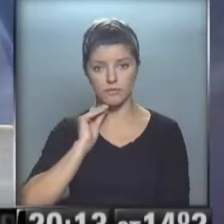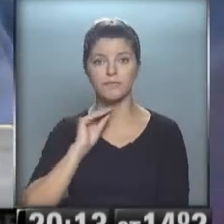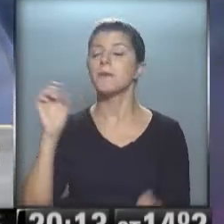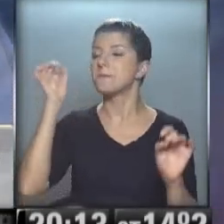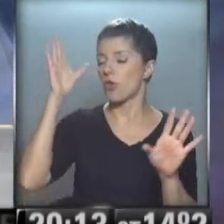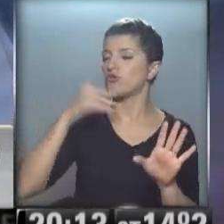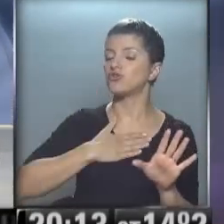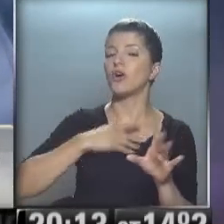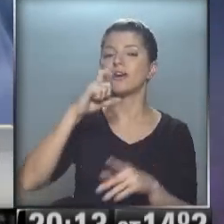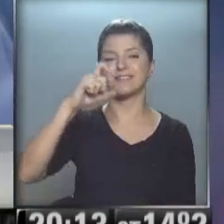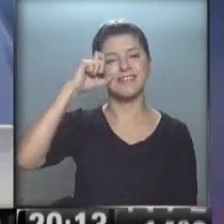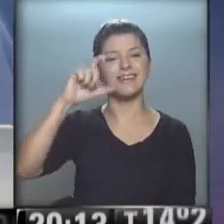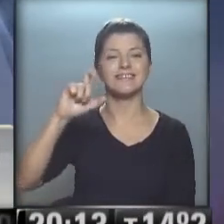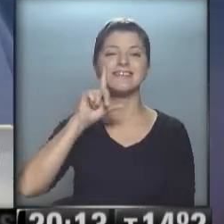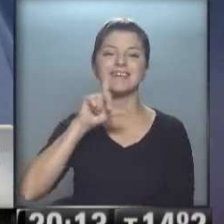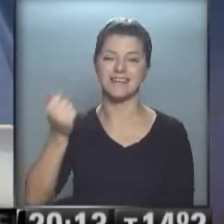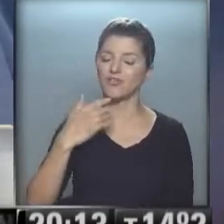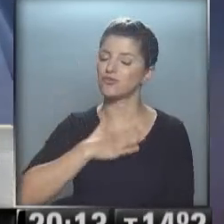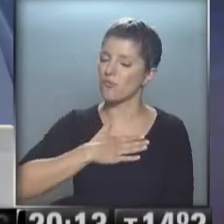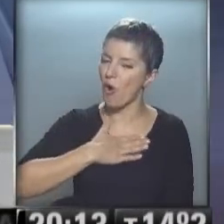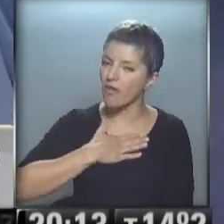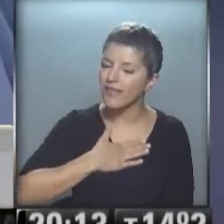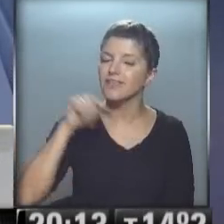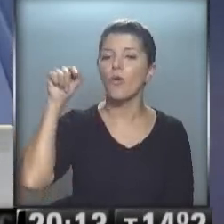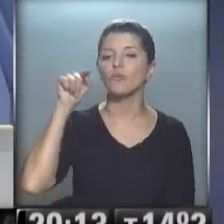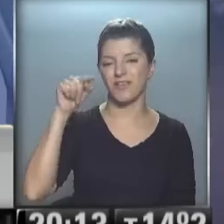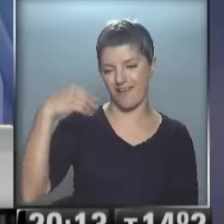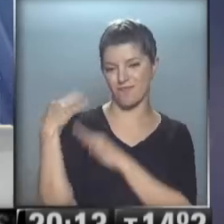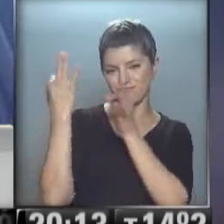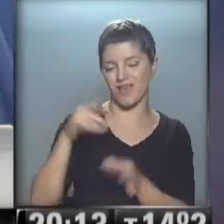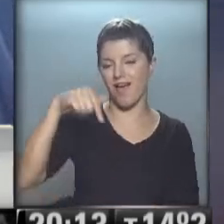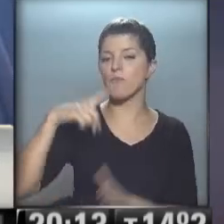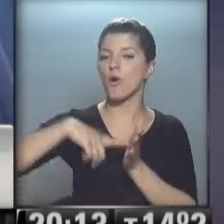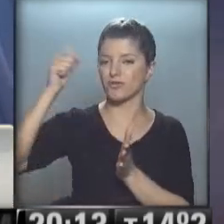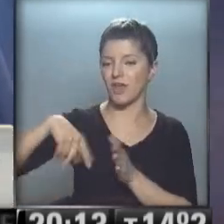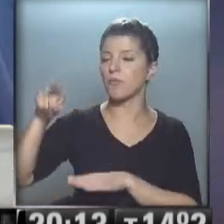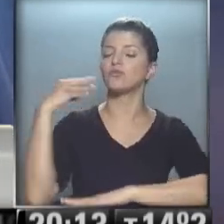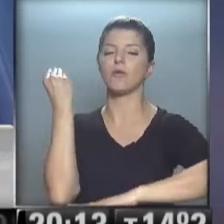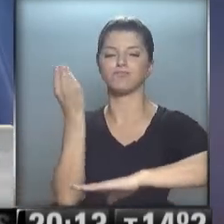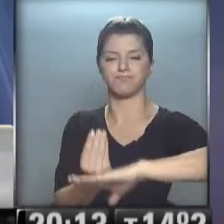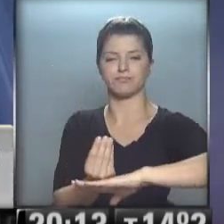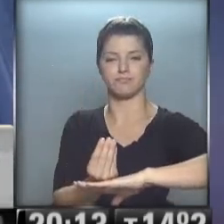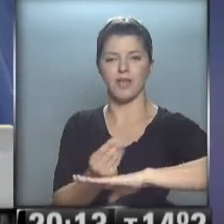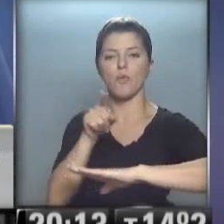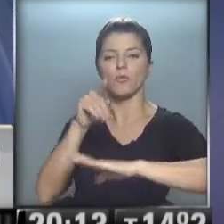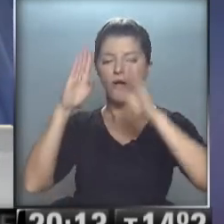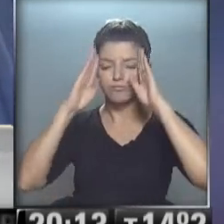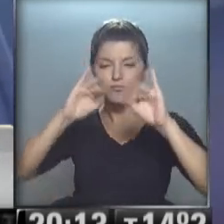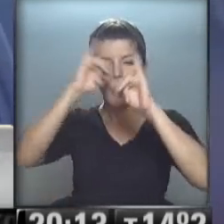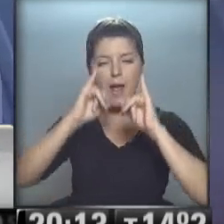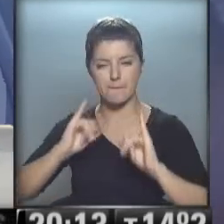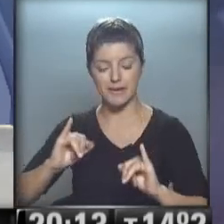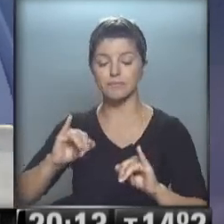soy Cecilia Laratro, quiero decirle que me da muchísimo gusto que usted esté aquí por lo que representa, por el emblema de la paz, y en realidad lo que